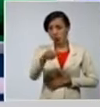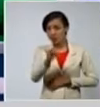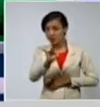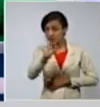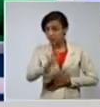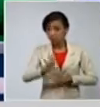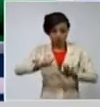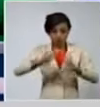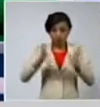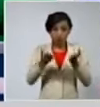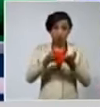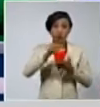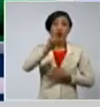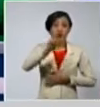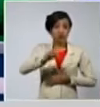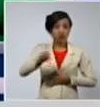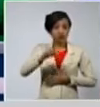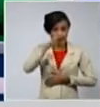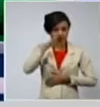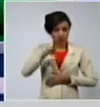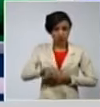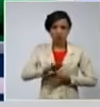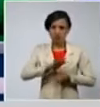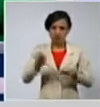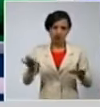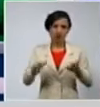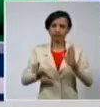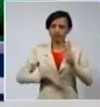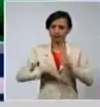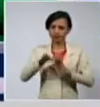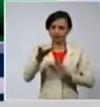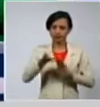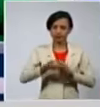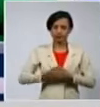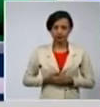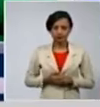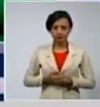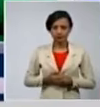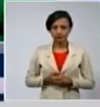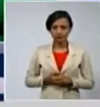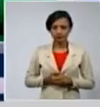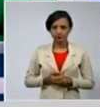que en edades pediátricas se han diagnosticado, y el